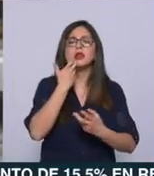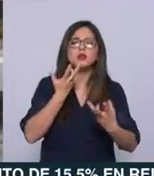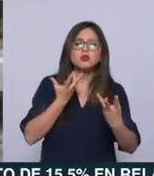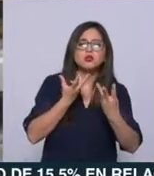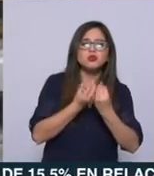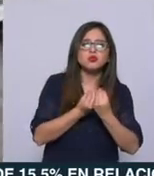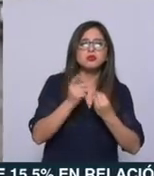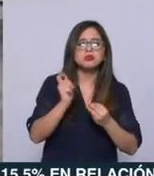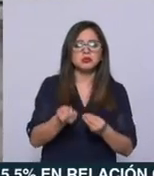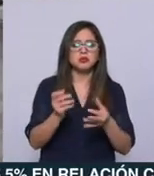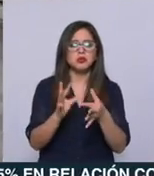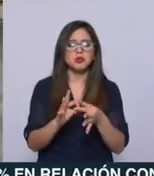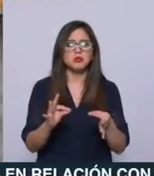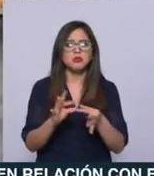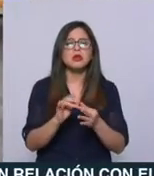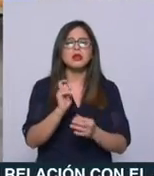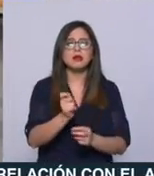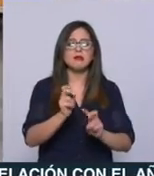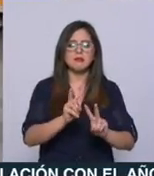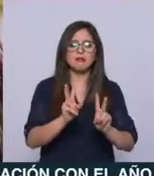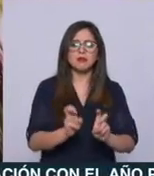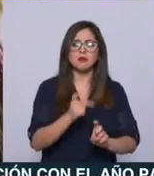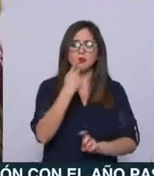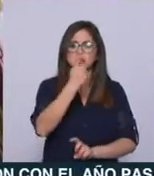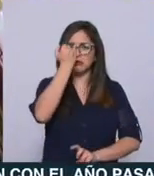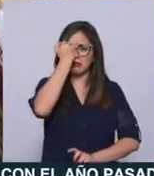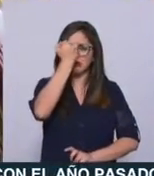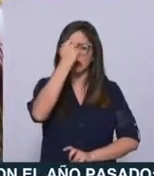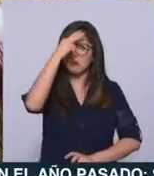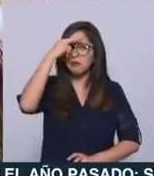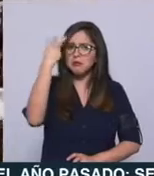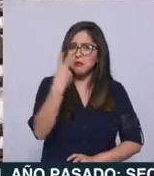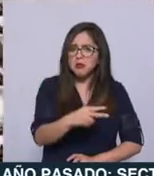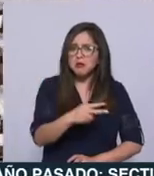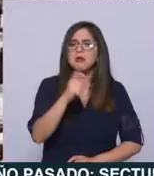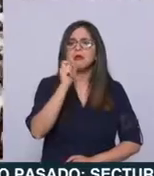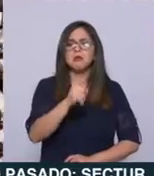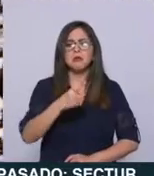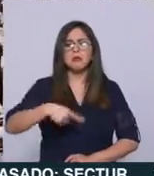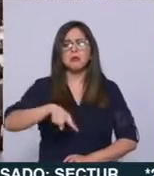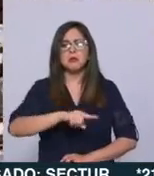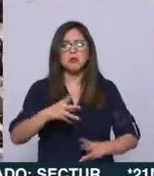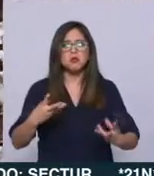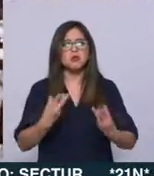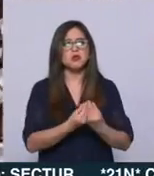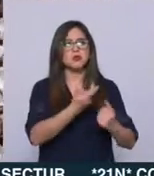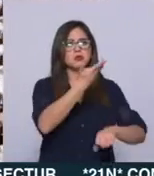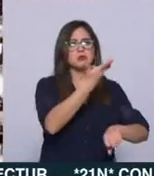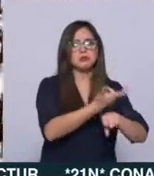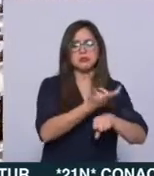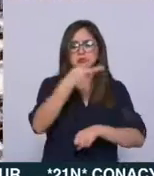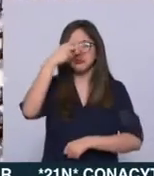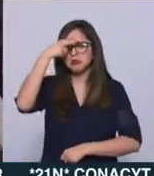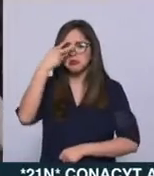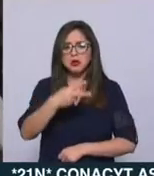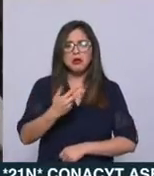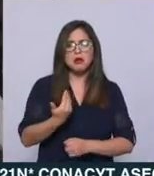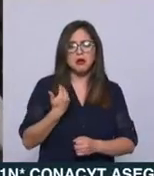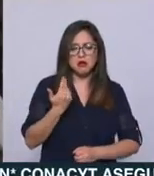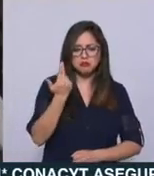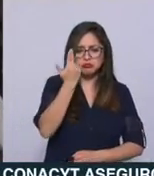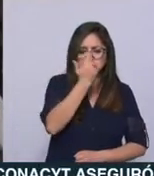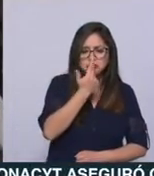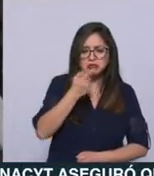pudo explicar la posición de México. Destacó que no desecharon las posturas de ambas partes, las cuales serán analizadas por